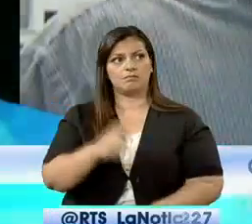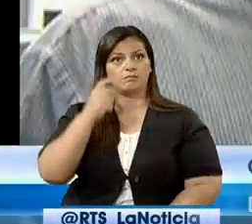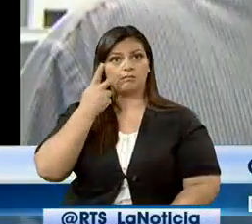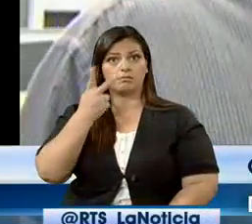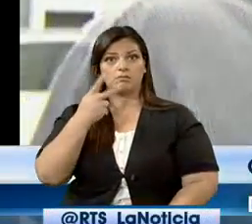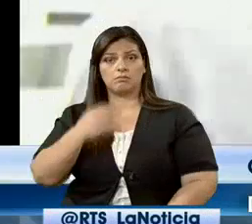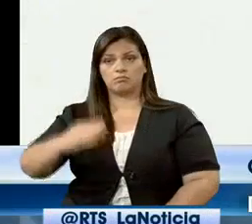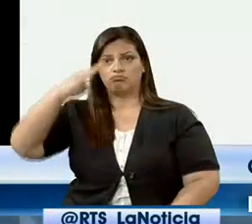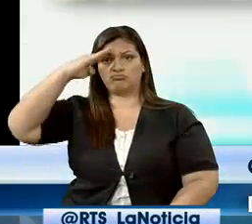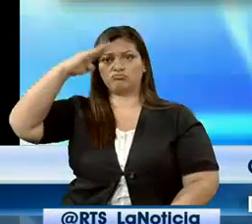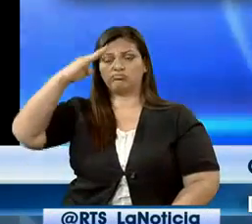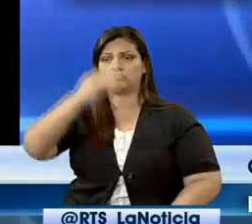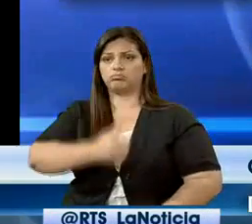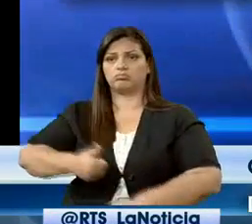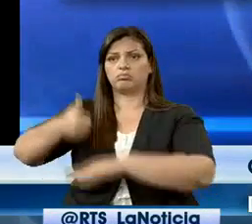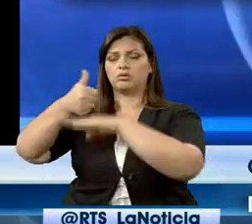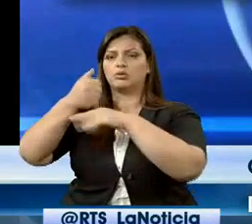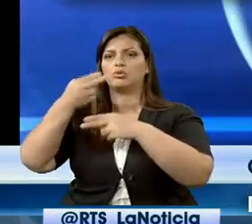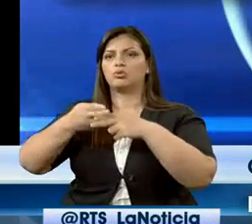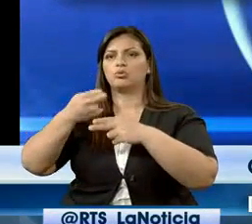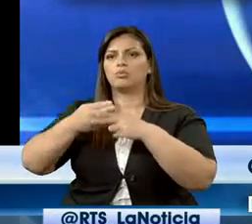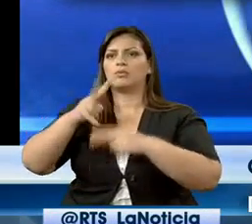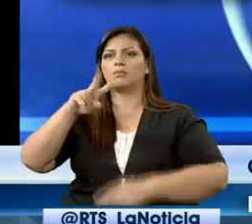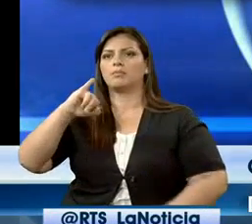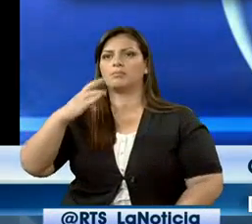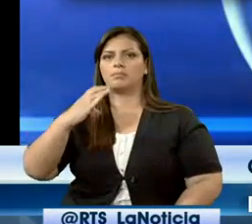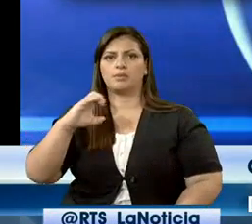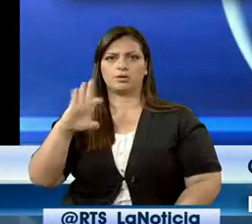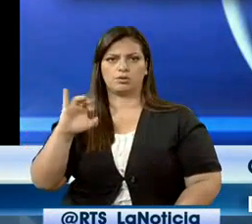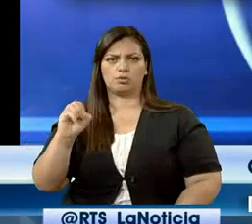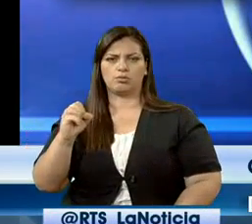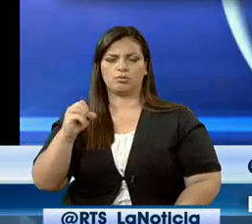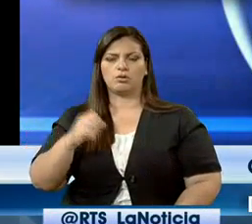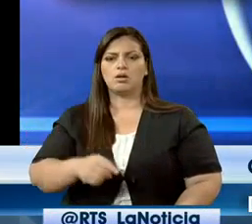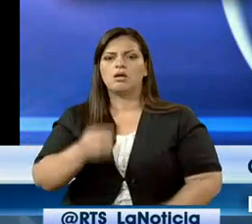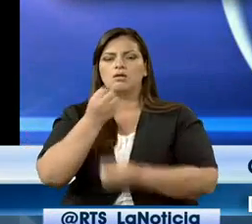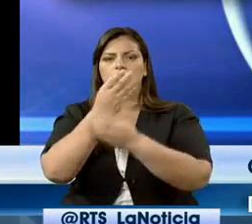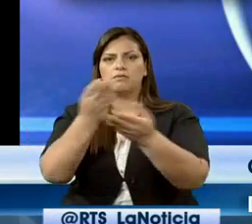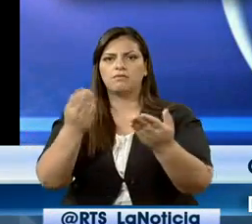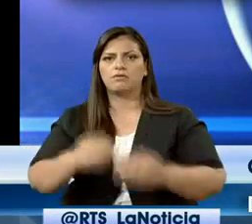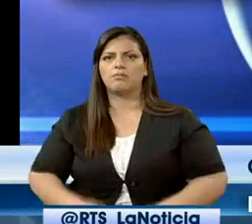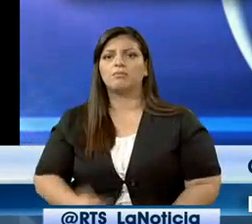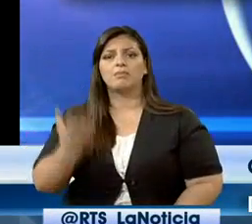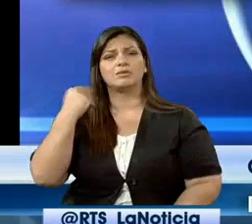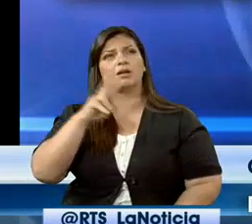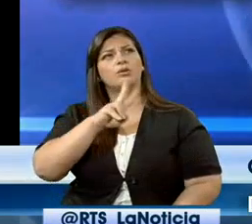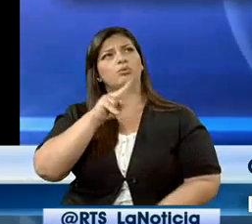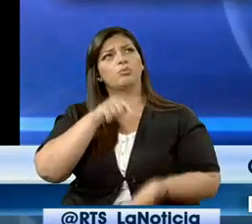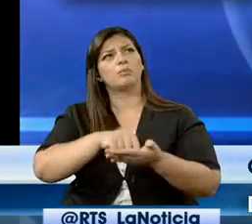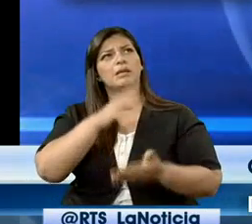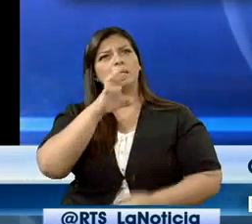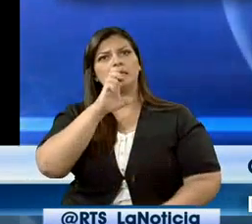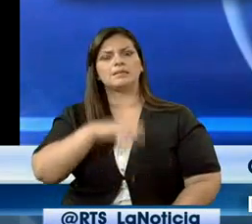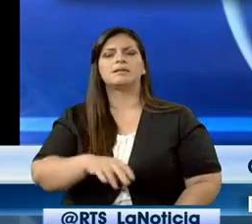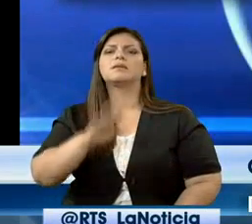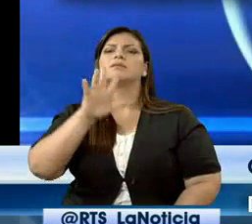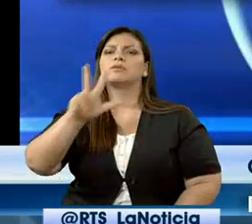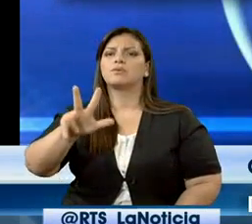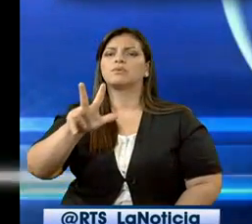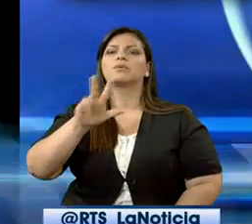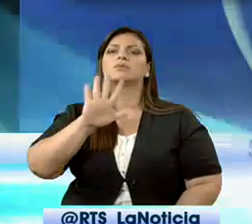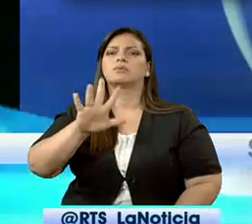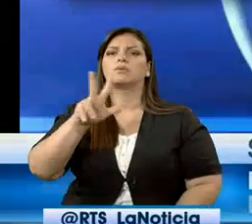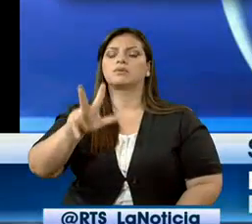2015 53 casos de femicidio versus los 60 casos que tenemos hasta la fecha dentro de nuestra estadística. Entonces se ve un